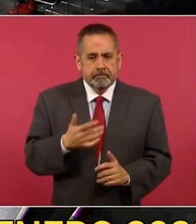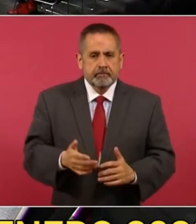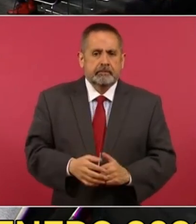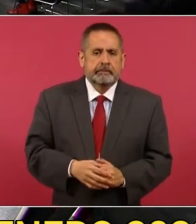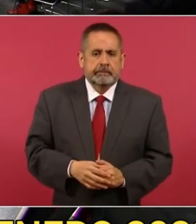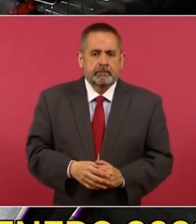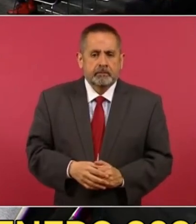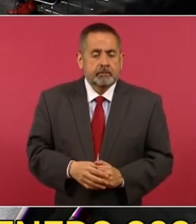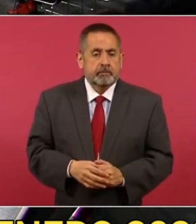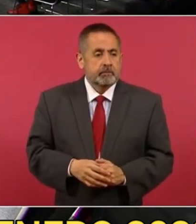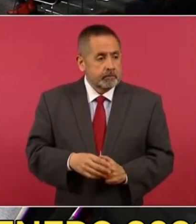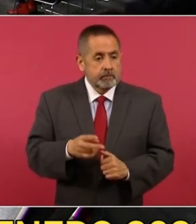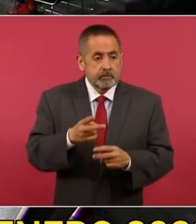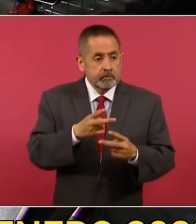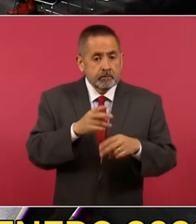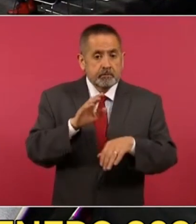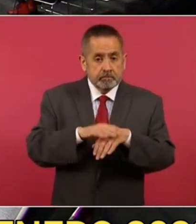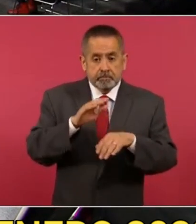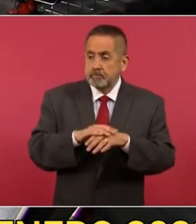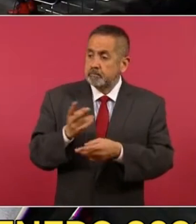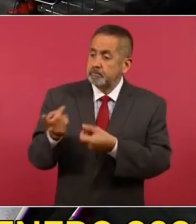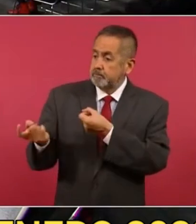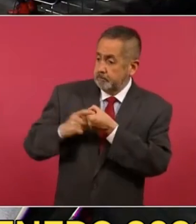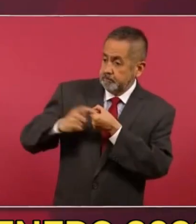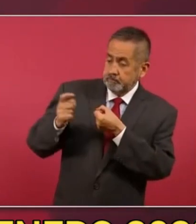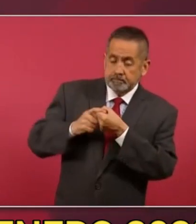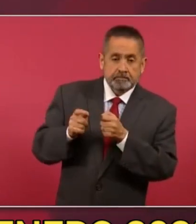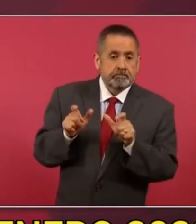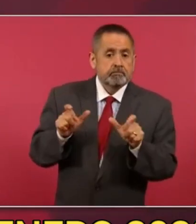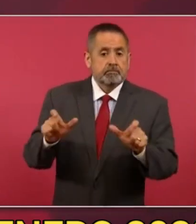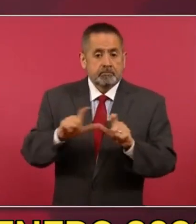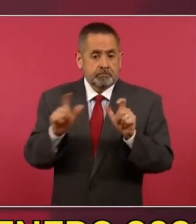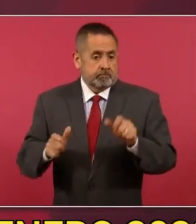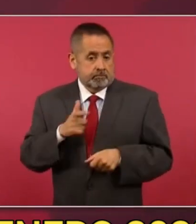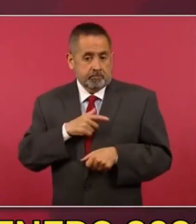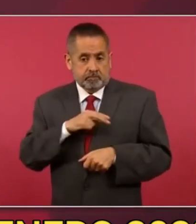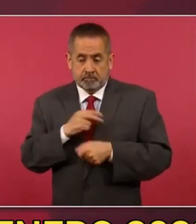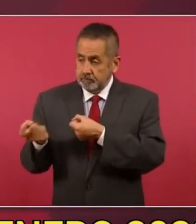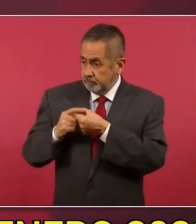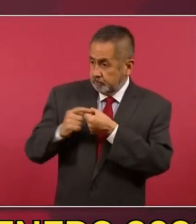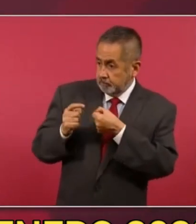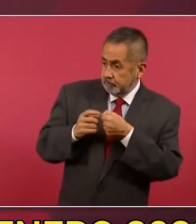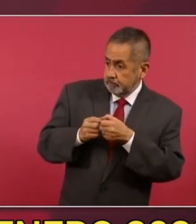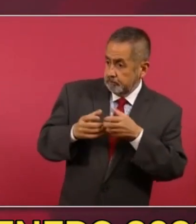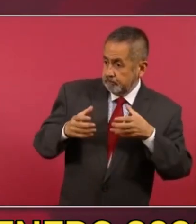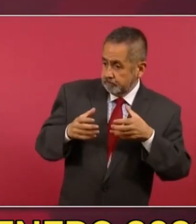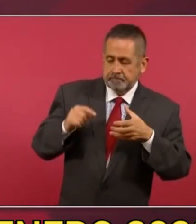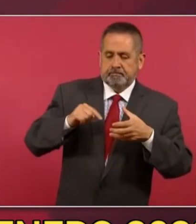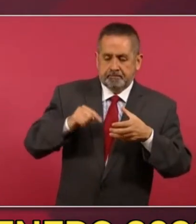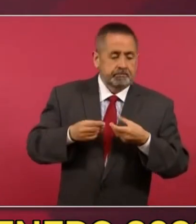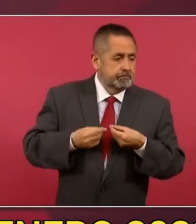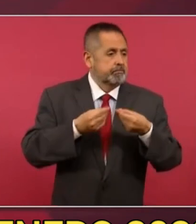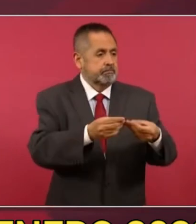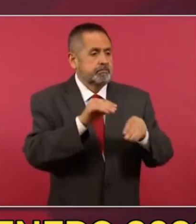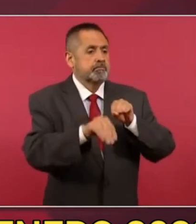que vaya creciendo el número de elementos de la Guardia, pues vamos a disponer